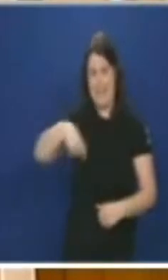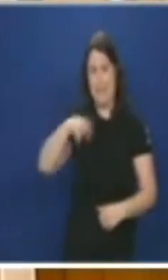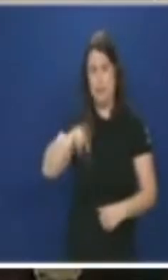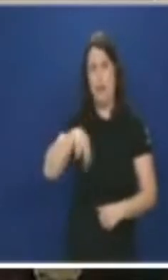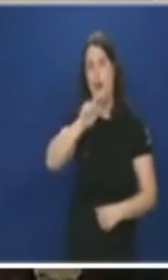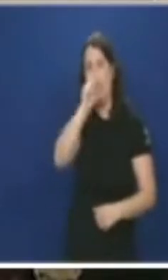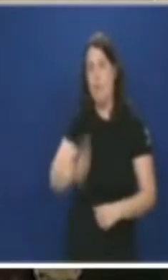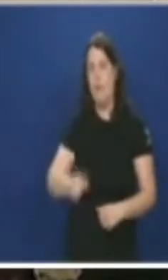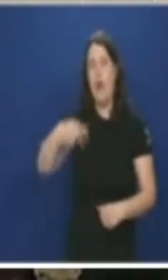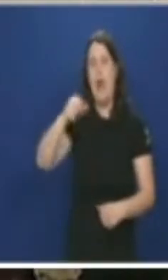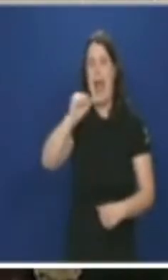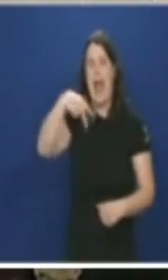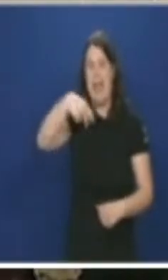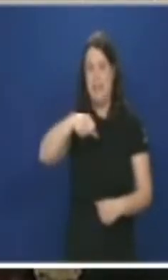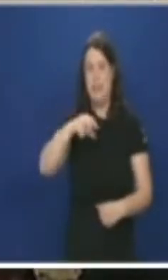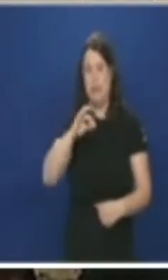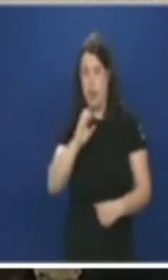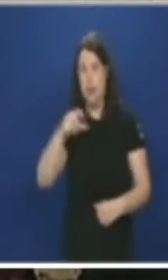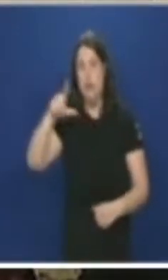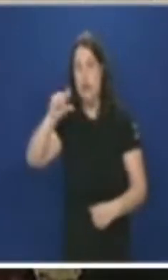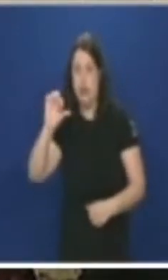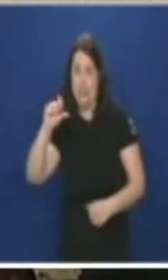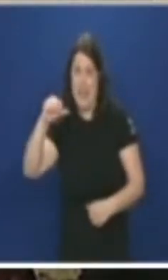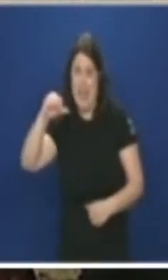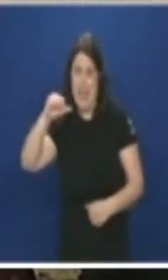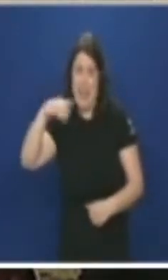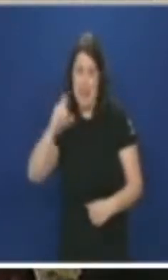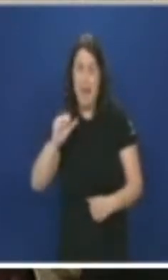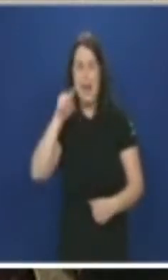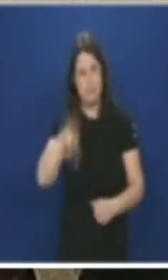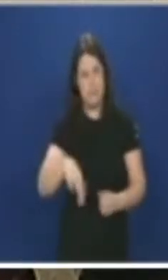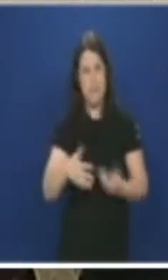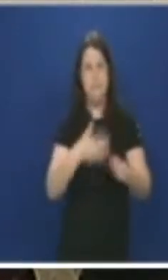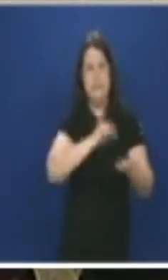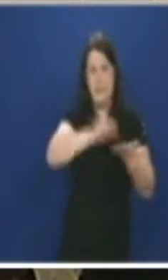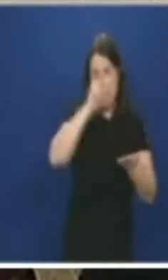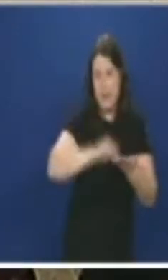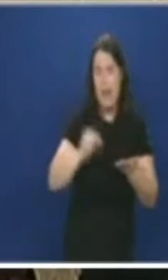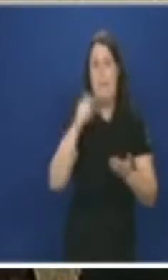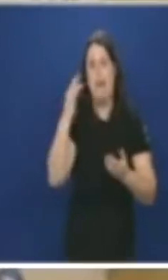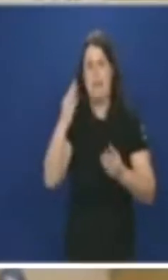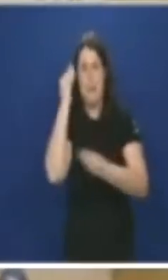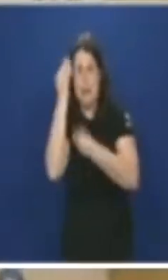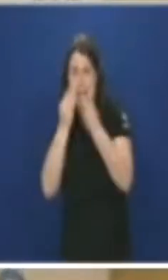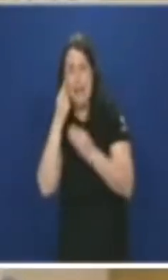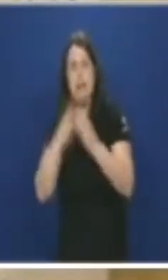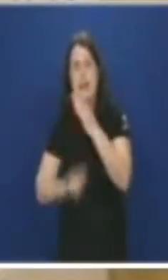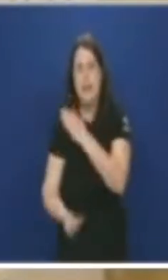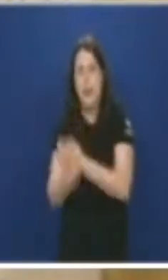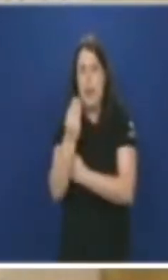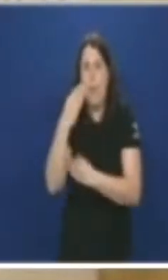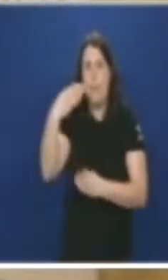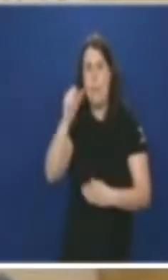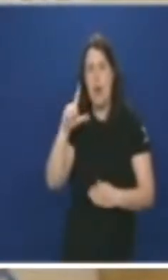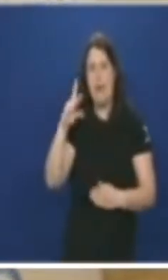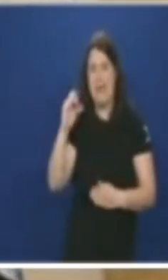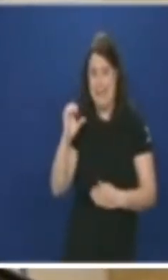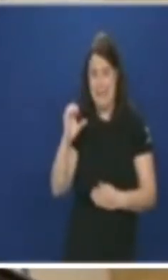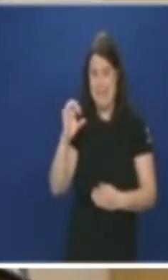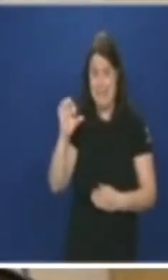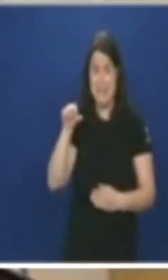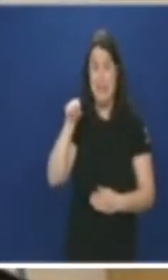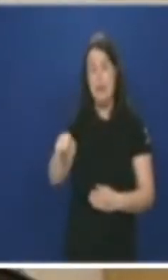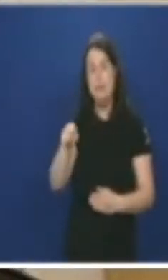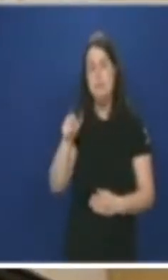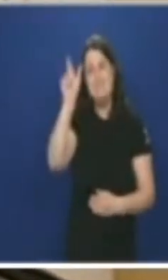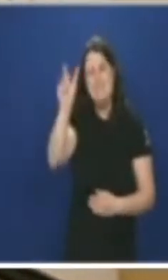Antón Losada Diéguez, escritor, pero sobre todo pensador, nacido en Moldes, Bo Borás, quero destacar del